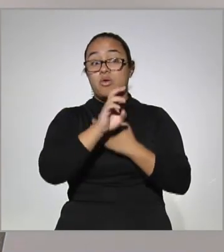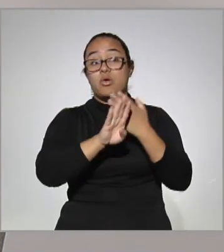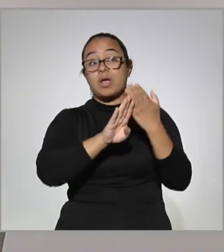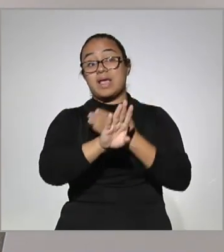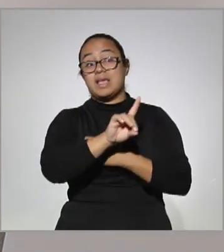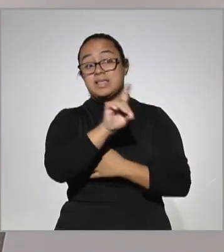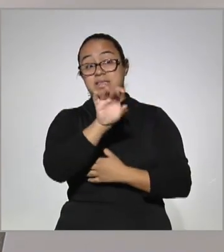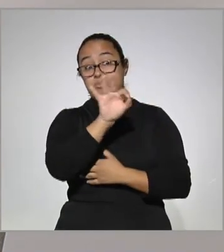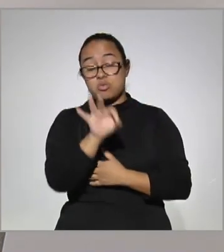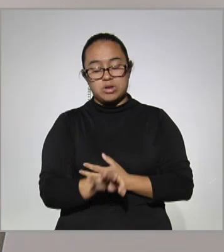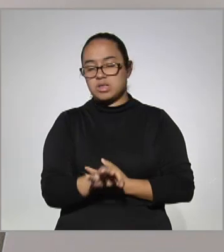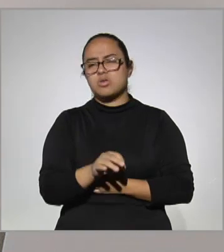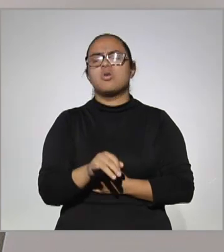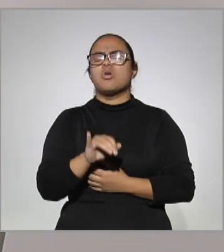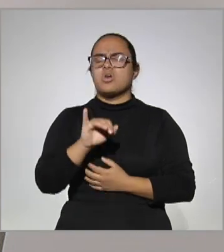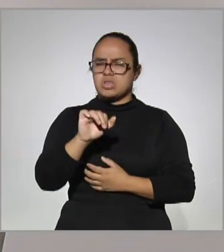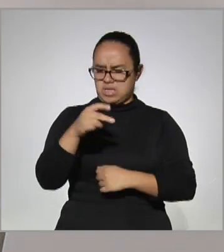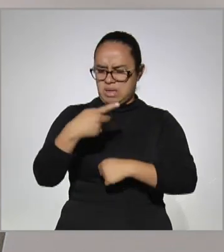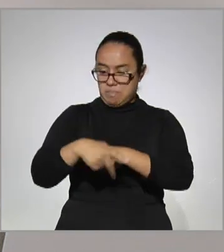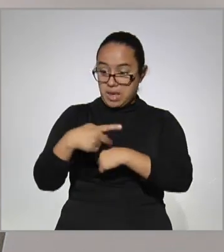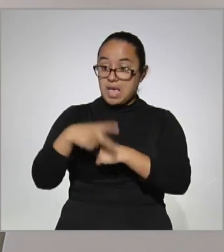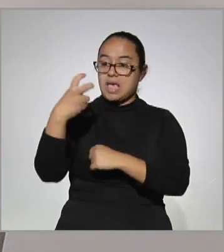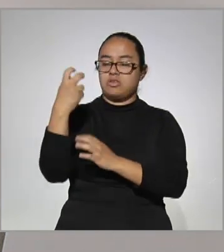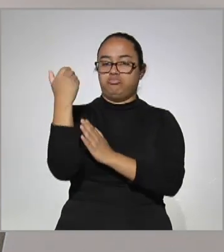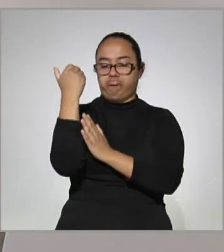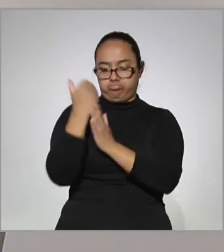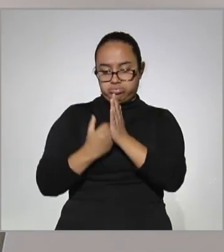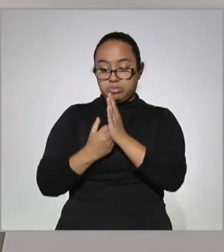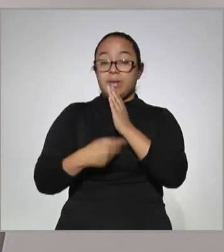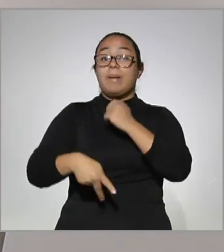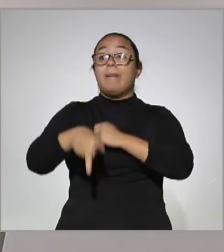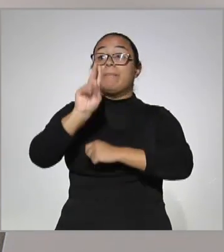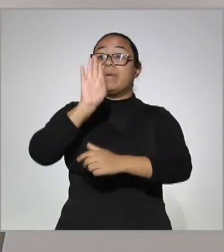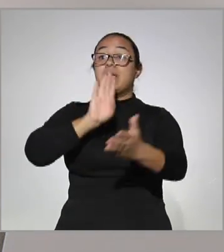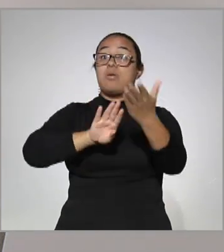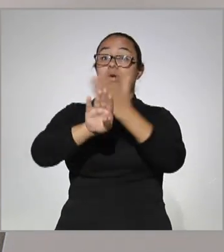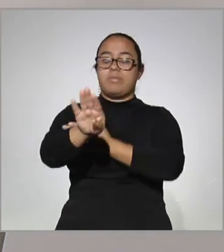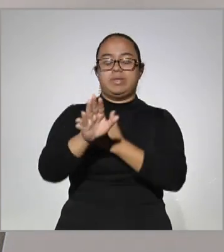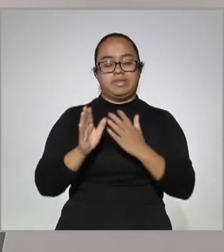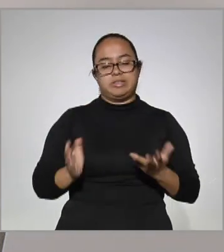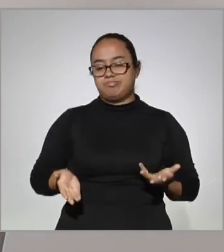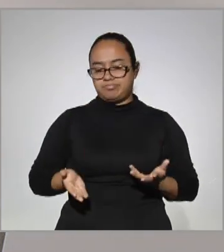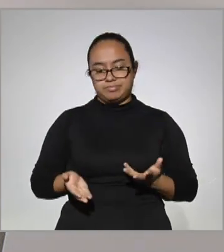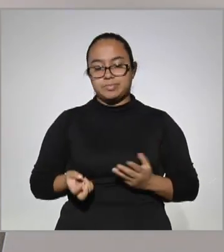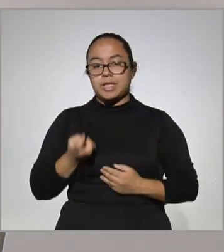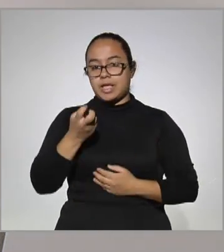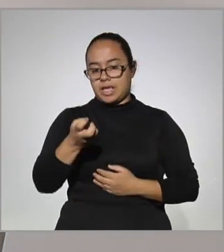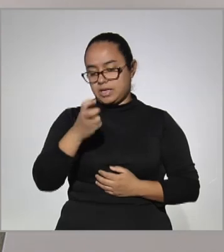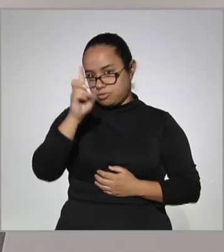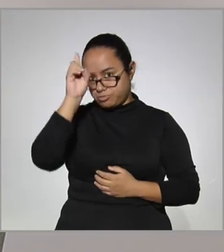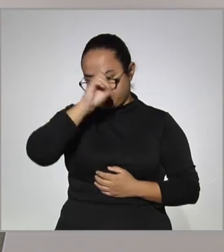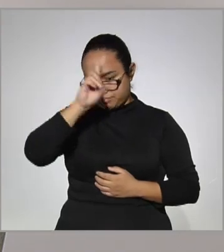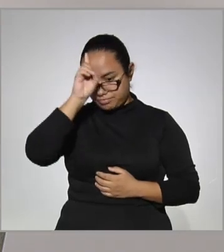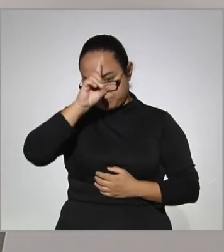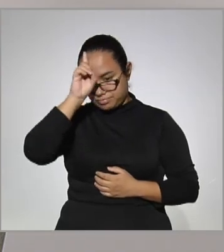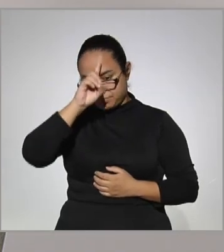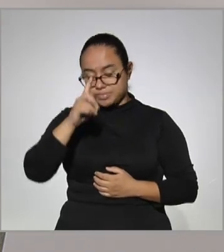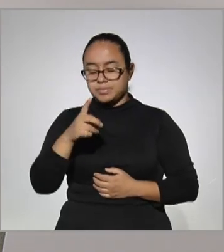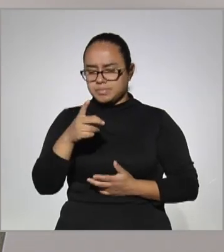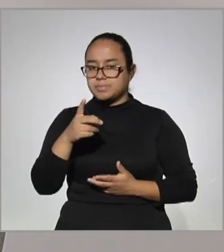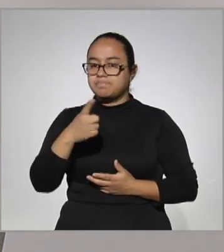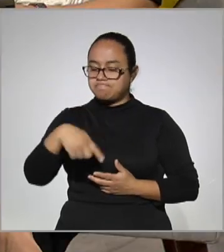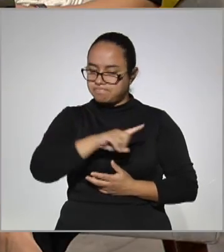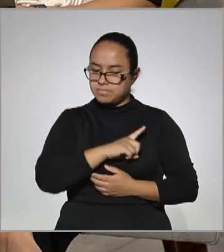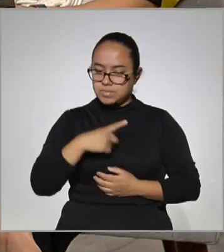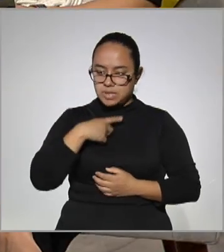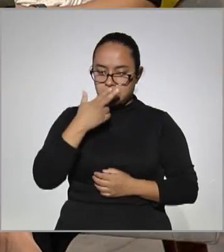sí disminuye ese riesgo, o sea, es una parte que disminuye, pero no lo evita. Bien. Pero es la recomendación, hay que usarlo. Sí,